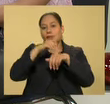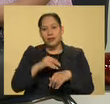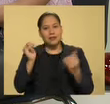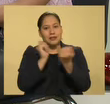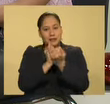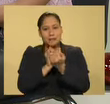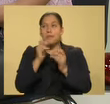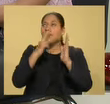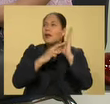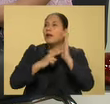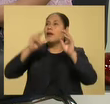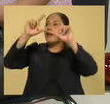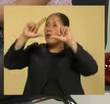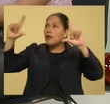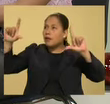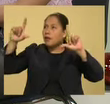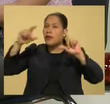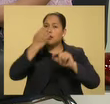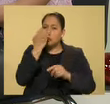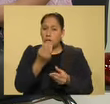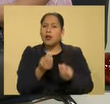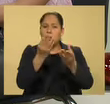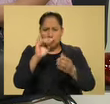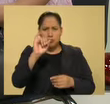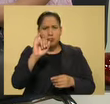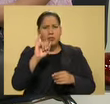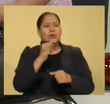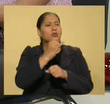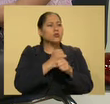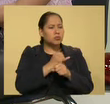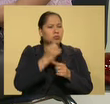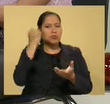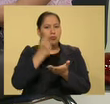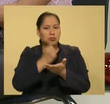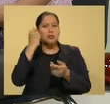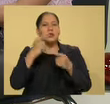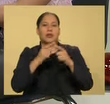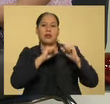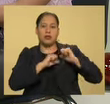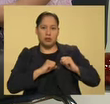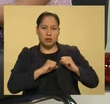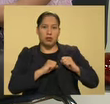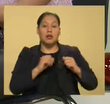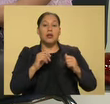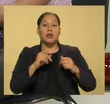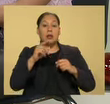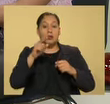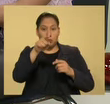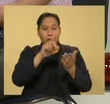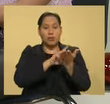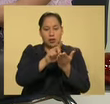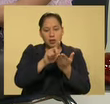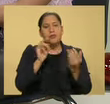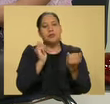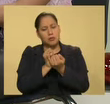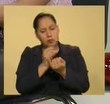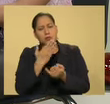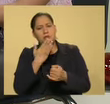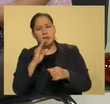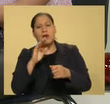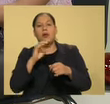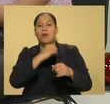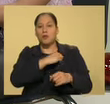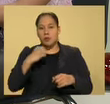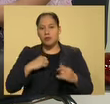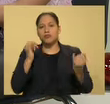te da tu escuela está perfectamente supervisado y aprobado por las autoridades. Y así como tienes derechos, tienes la obligación de